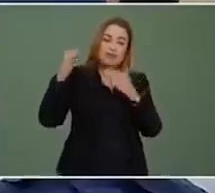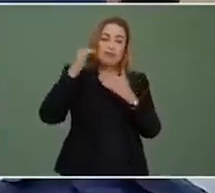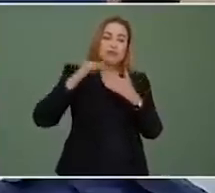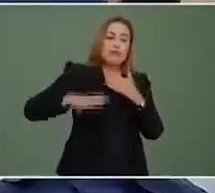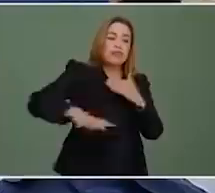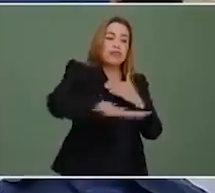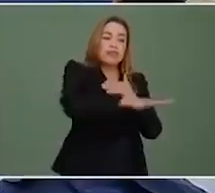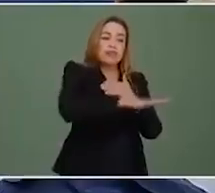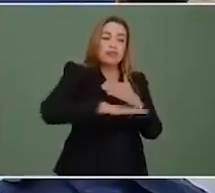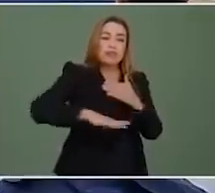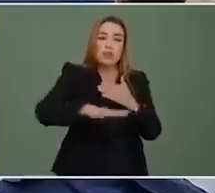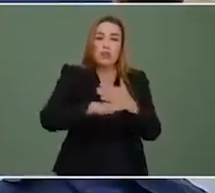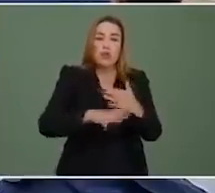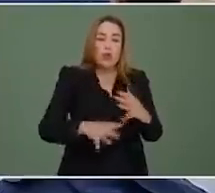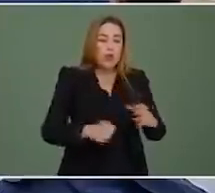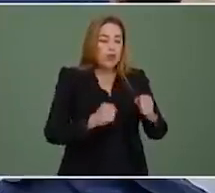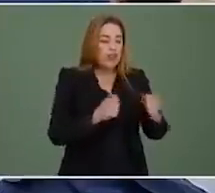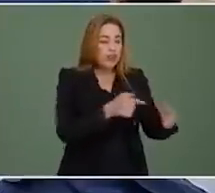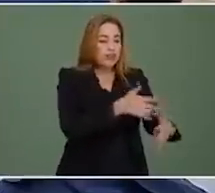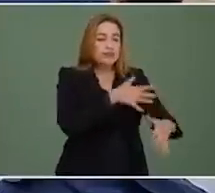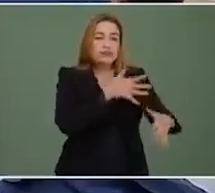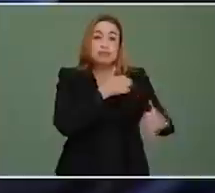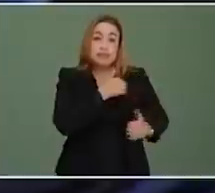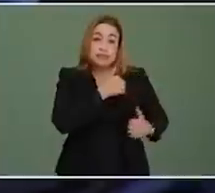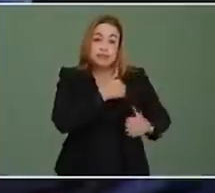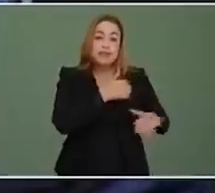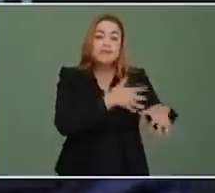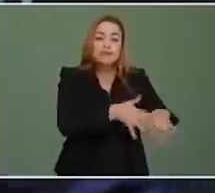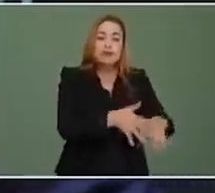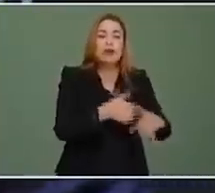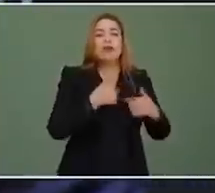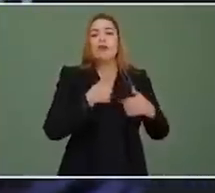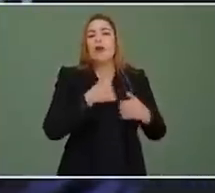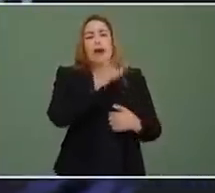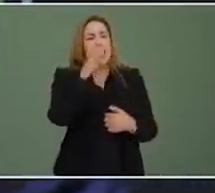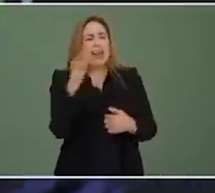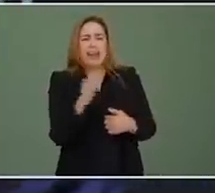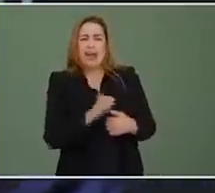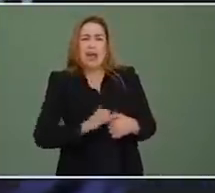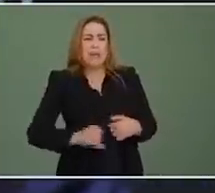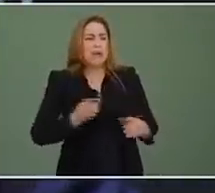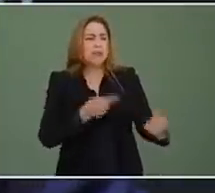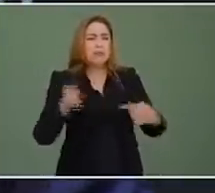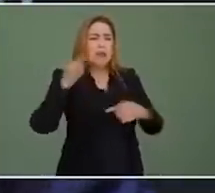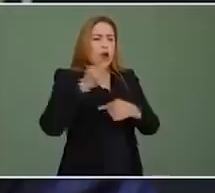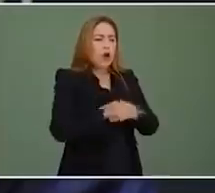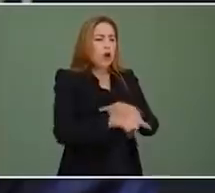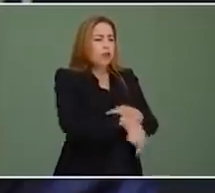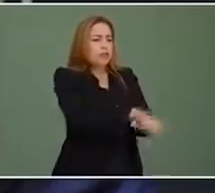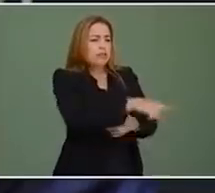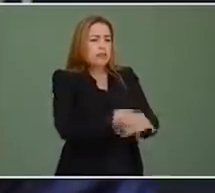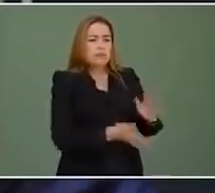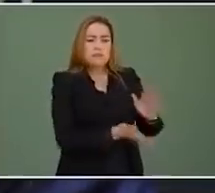dar la orden al ejército para que reprima al pueblo